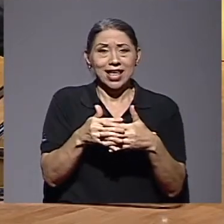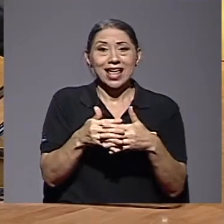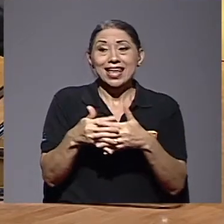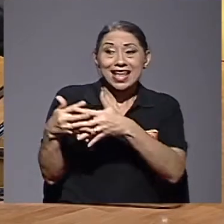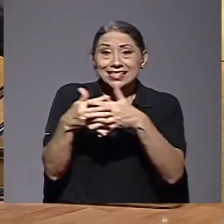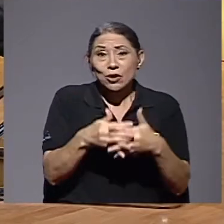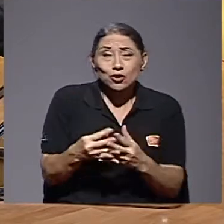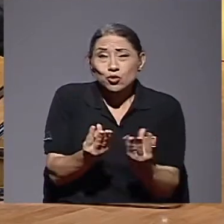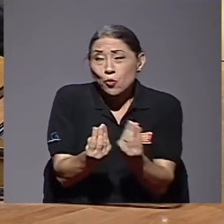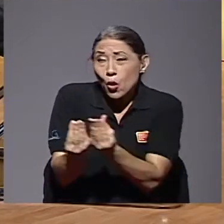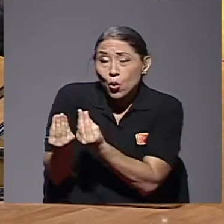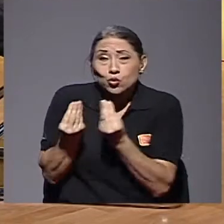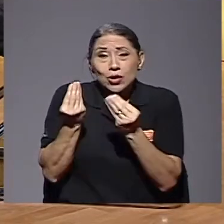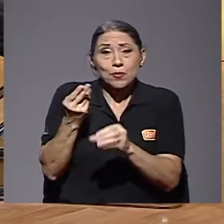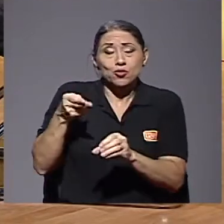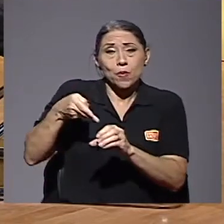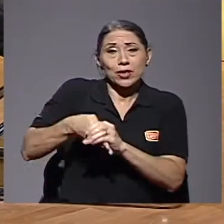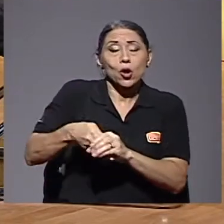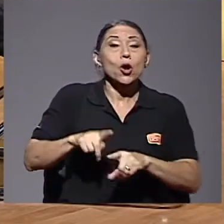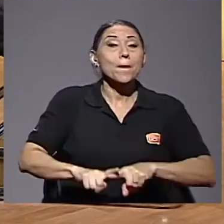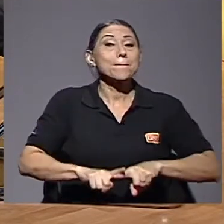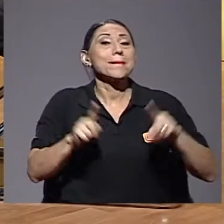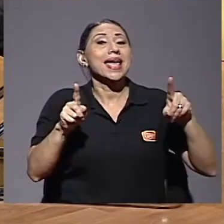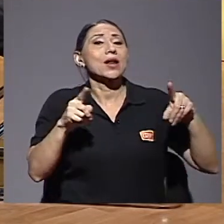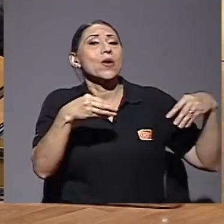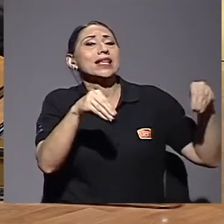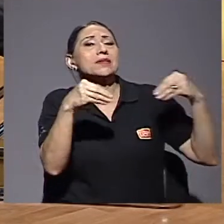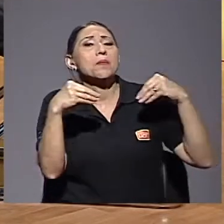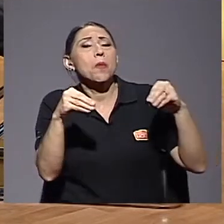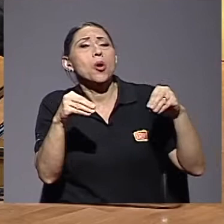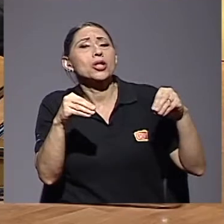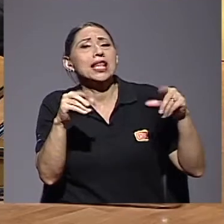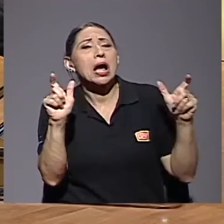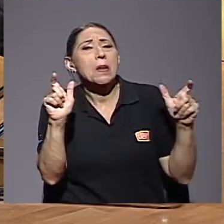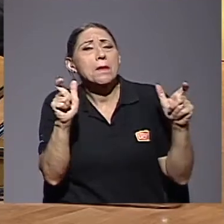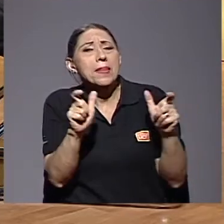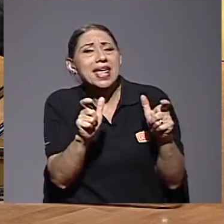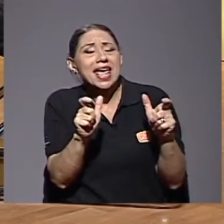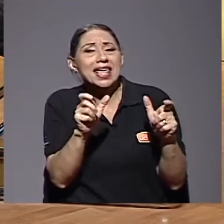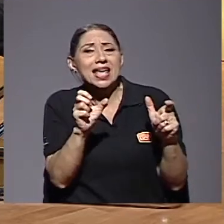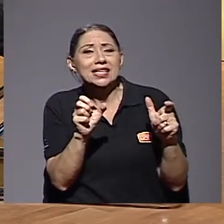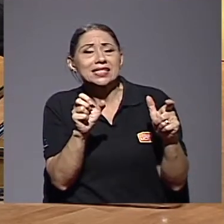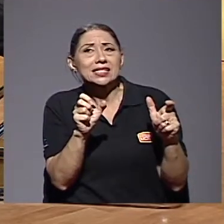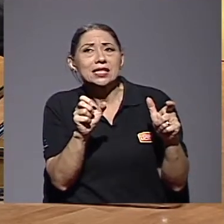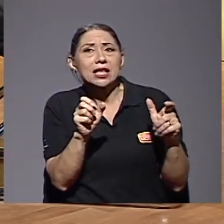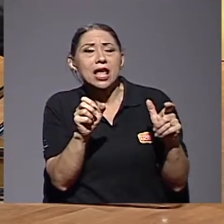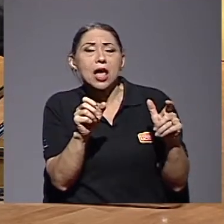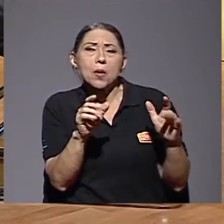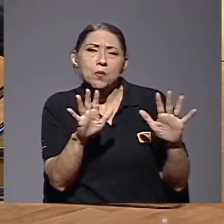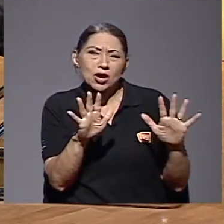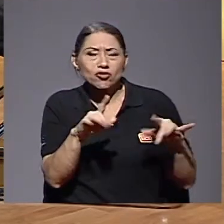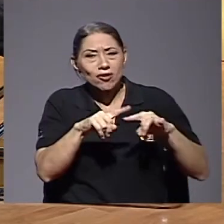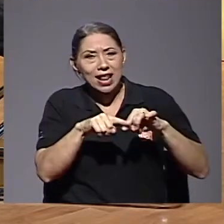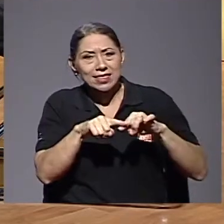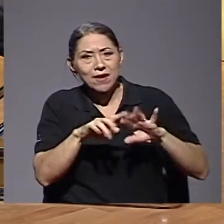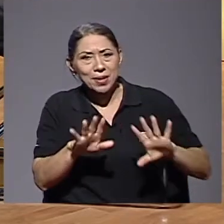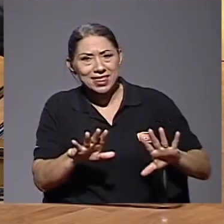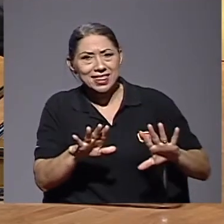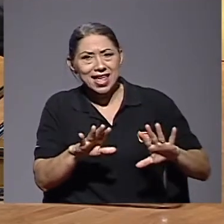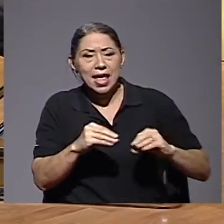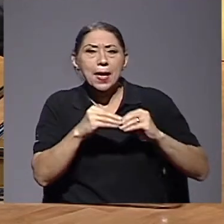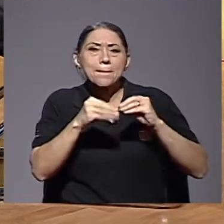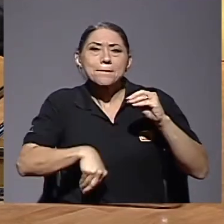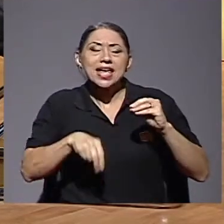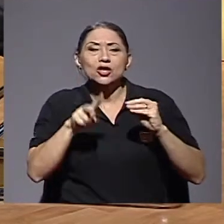mucho petróleo, pero exporta pequeñas cantidades de crudo, pequeño relativamente, menos de 2